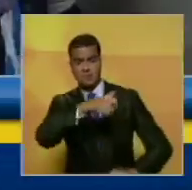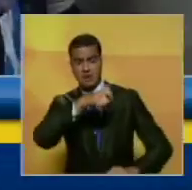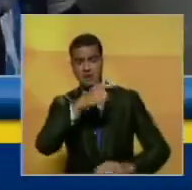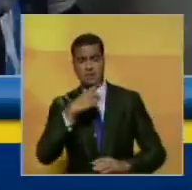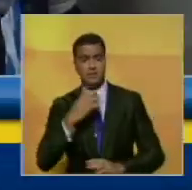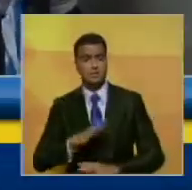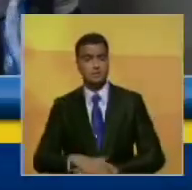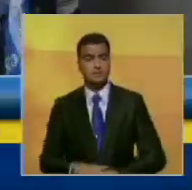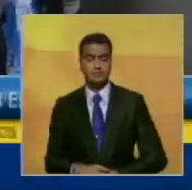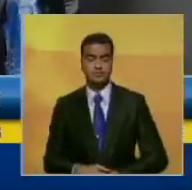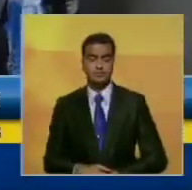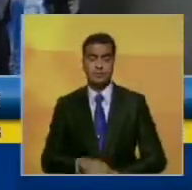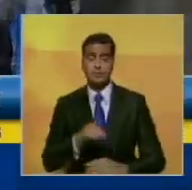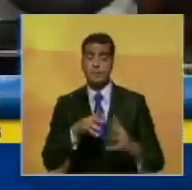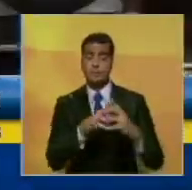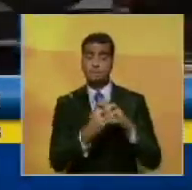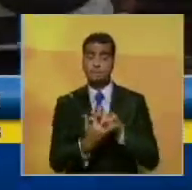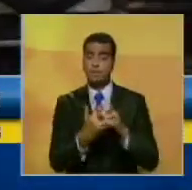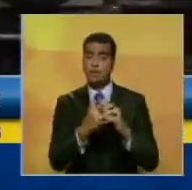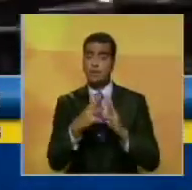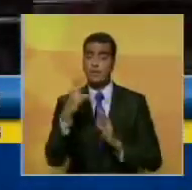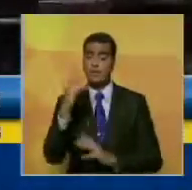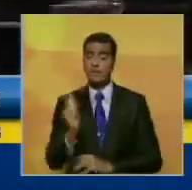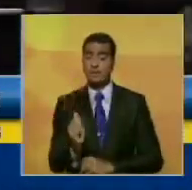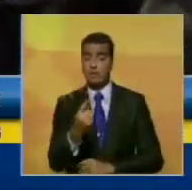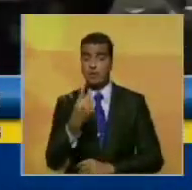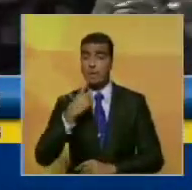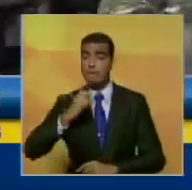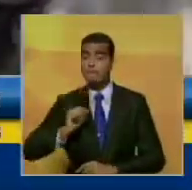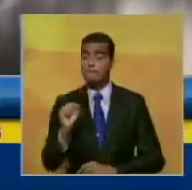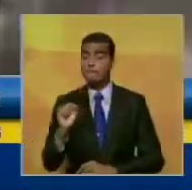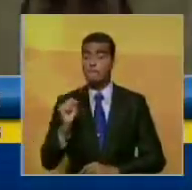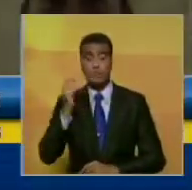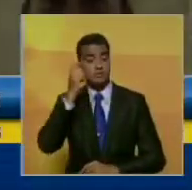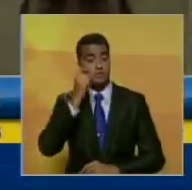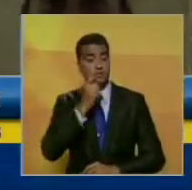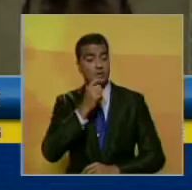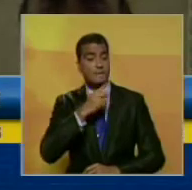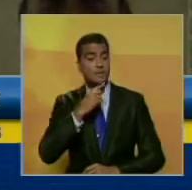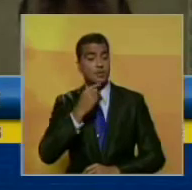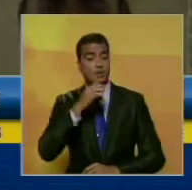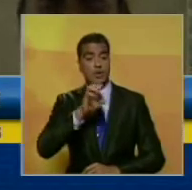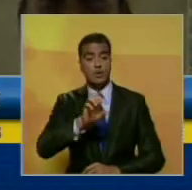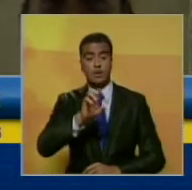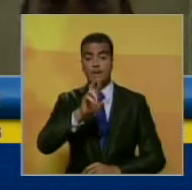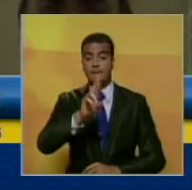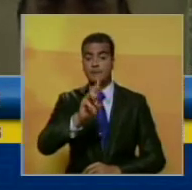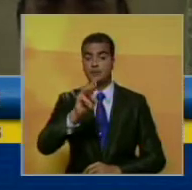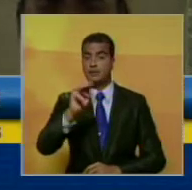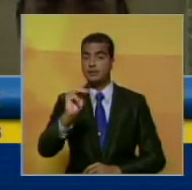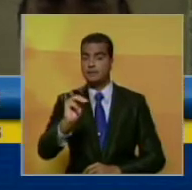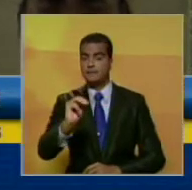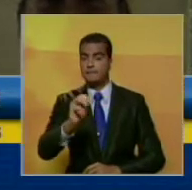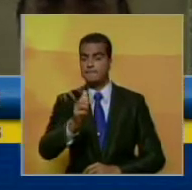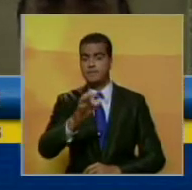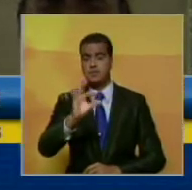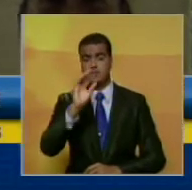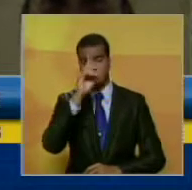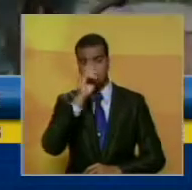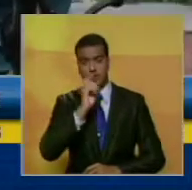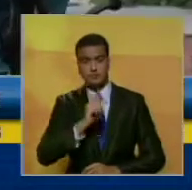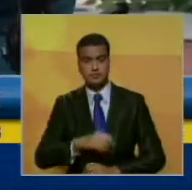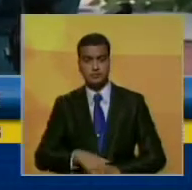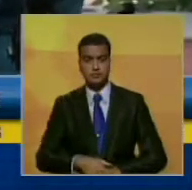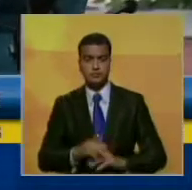dio un tiro. También en el barrio La Dolorita de Petare, un funcionario de Polisucre ultimó a Edward Alexander Ramírez Martínez, de 19